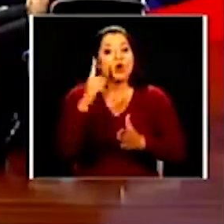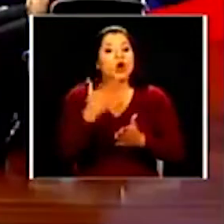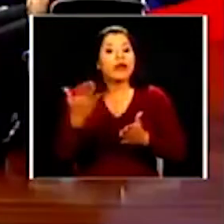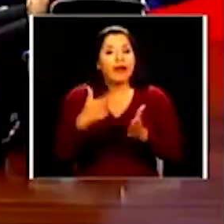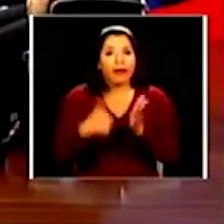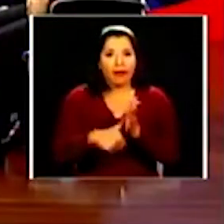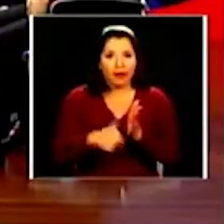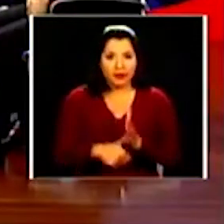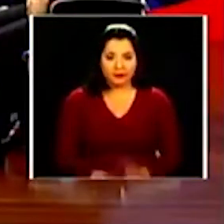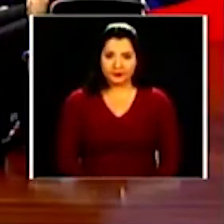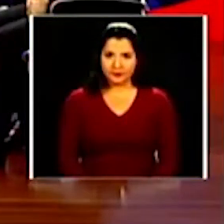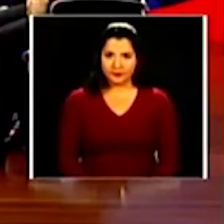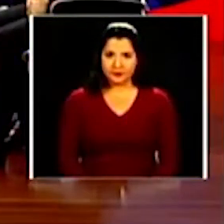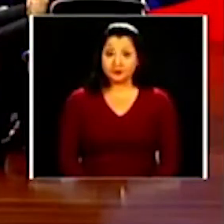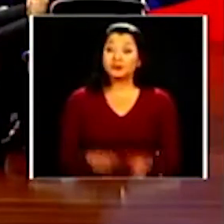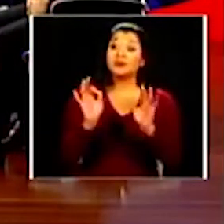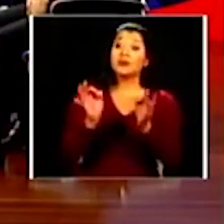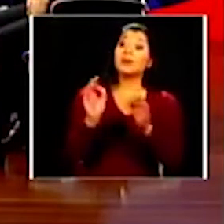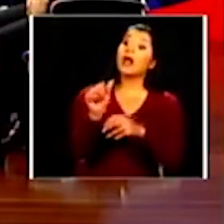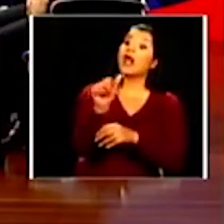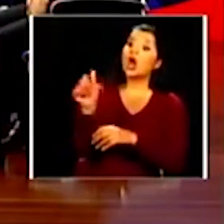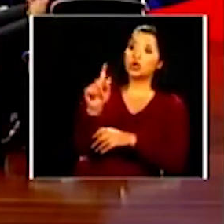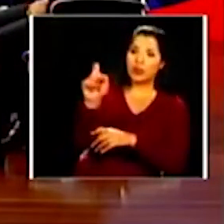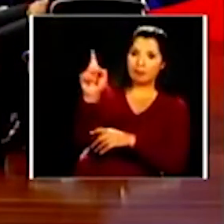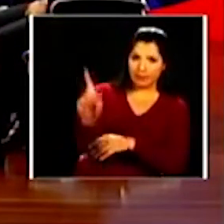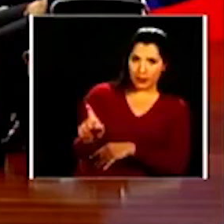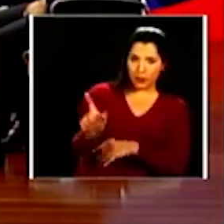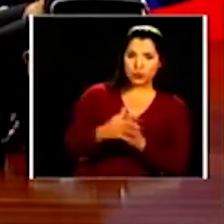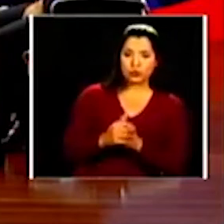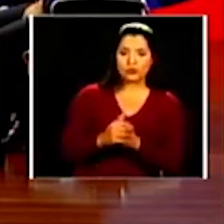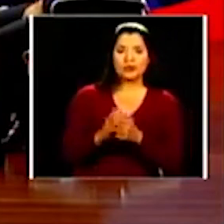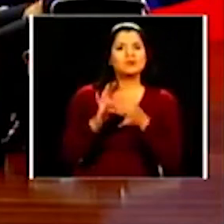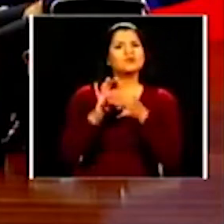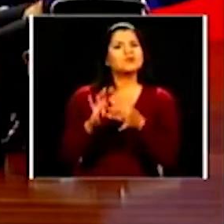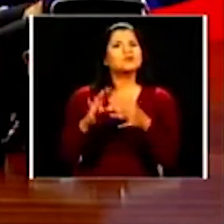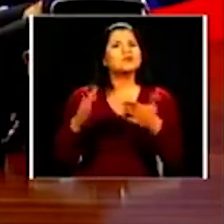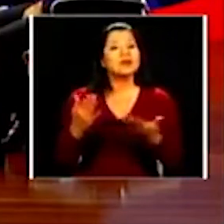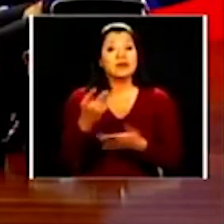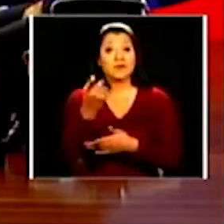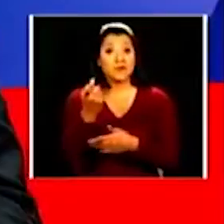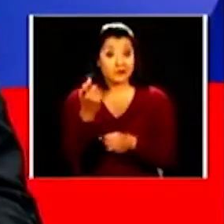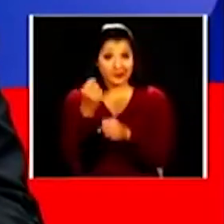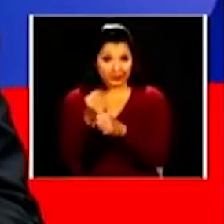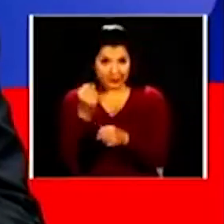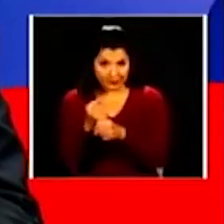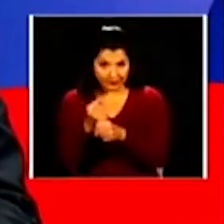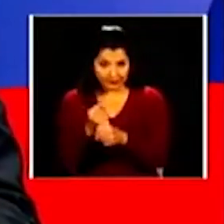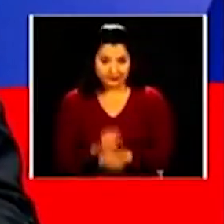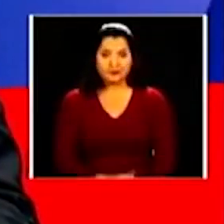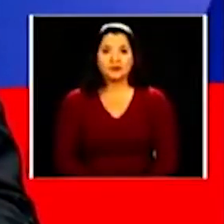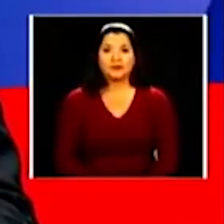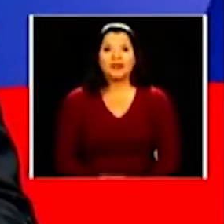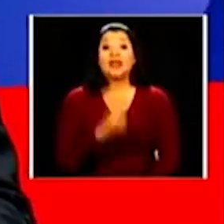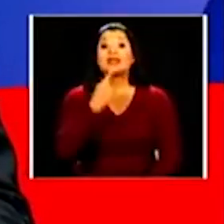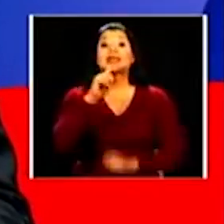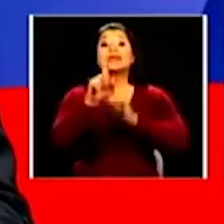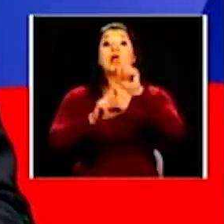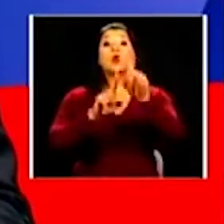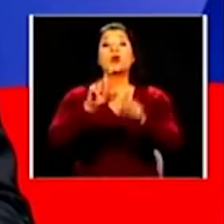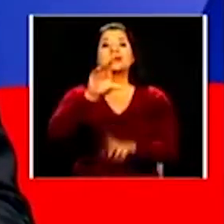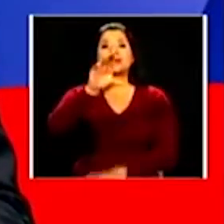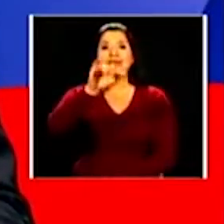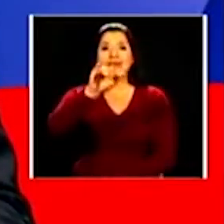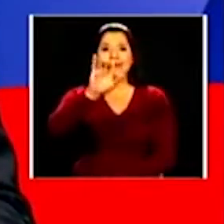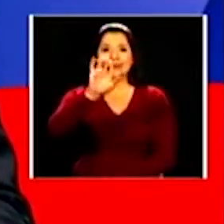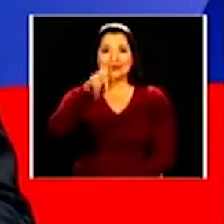Bien, vamos con la siguiente pregunta de este bloque, es sobre desempleo. Dice la encuesta del CIEP del febrero